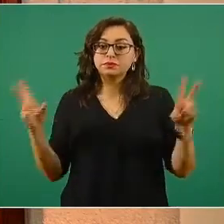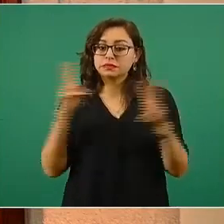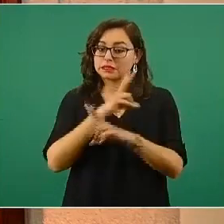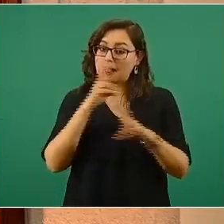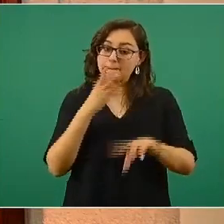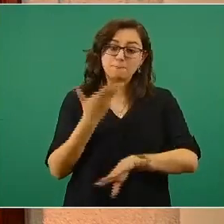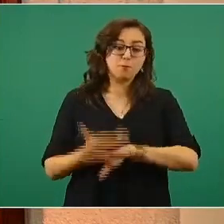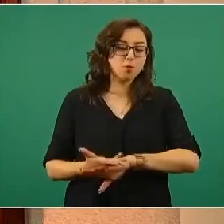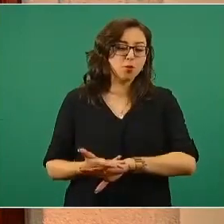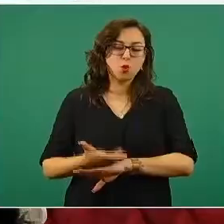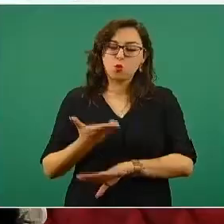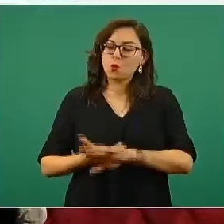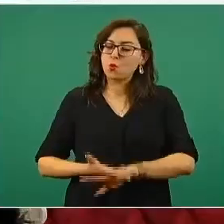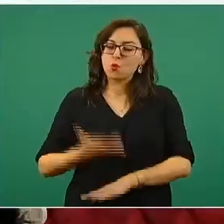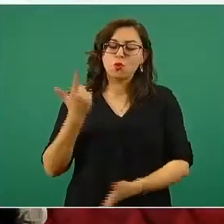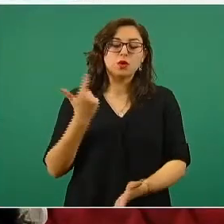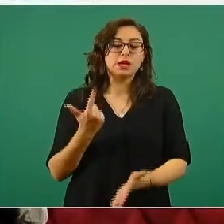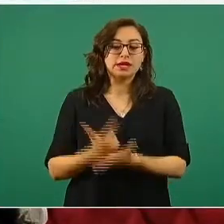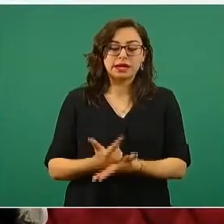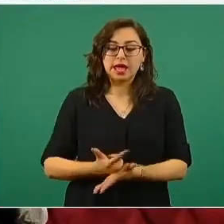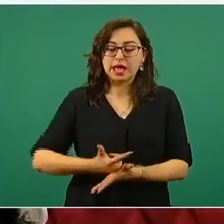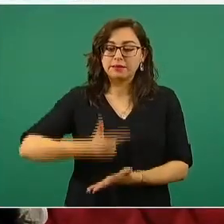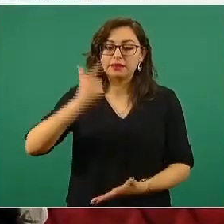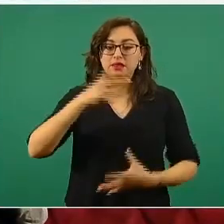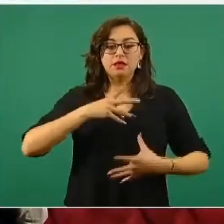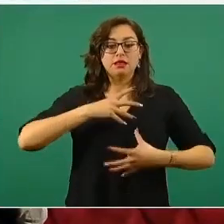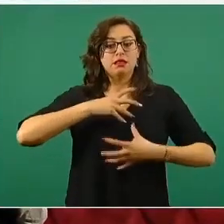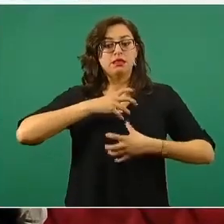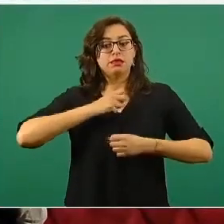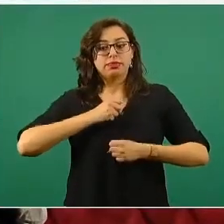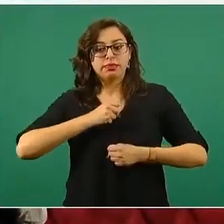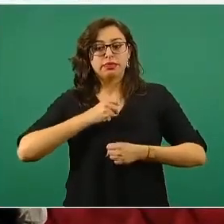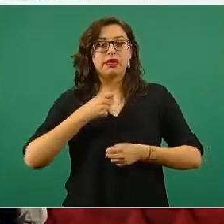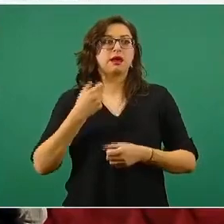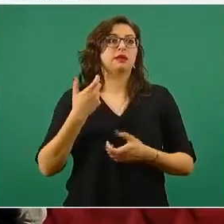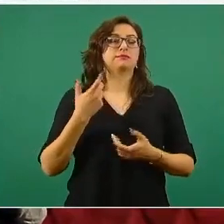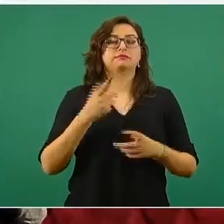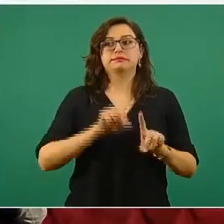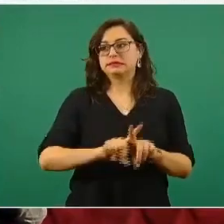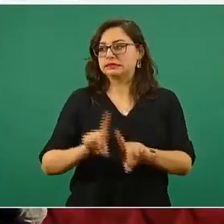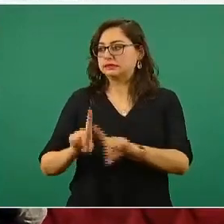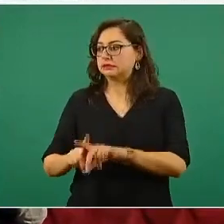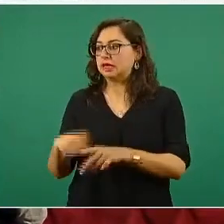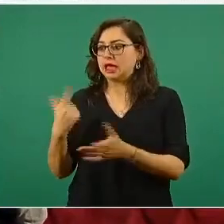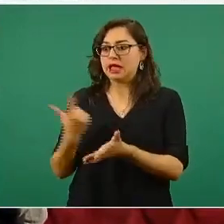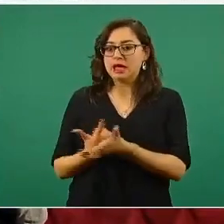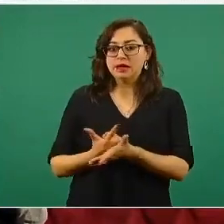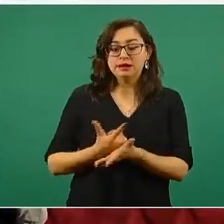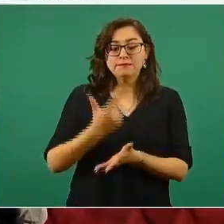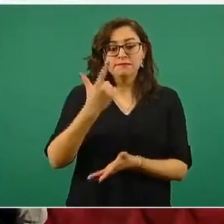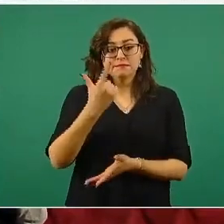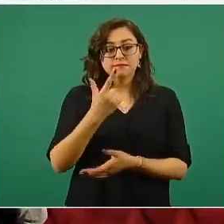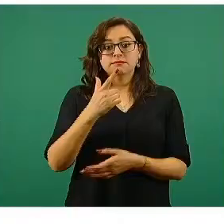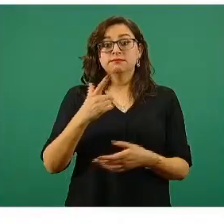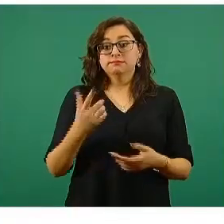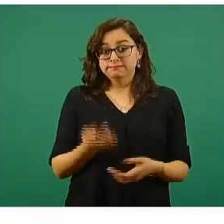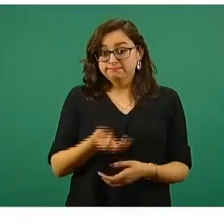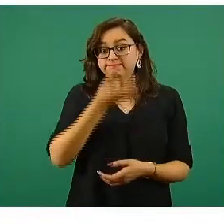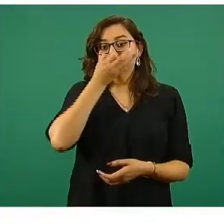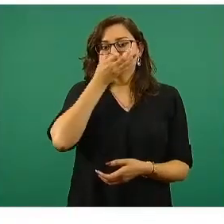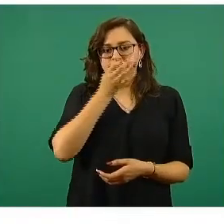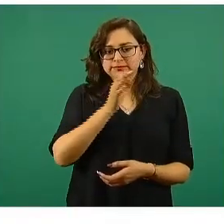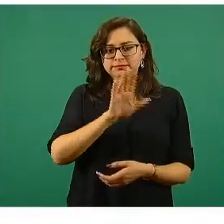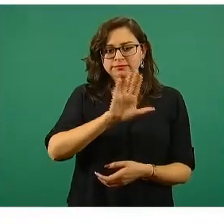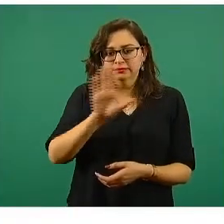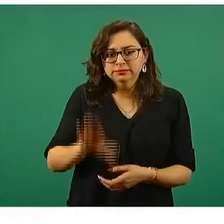más críticos, los que presentan obviamente las complicaciones más graves que ponen en riesgo la vida de la persona y